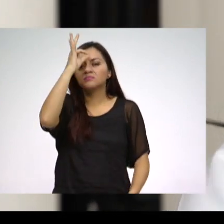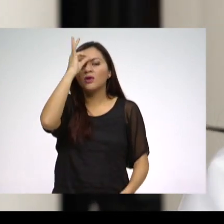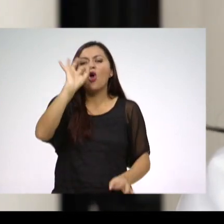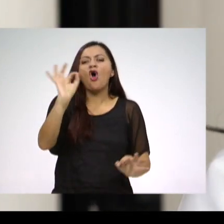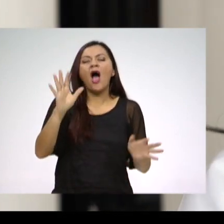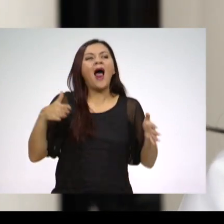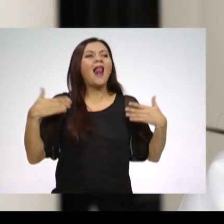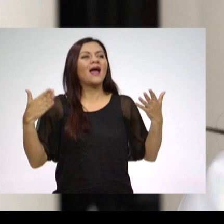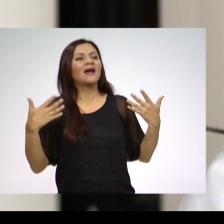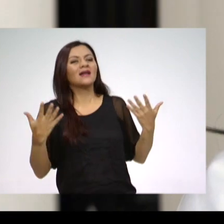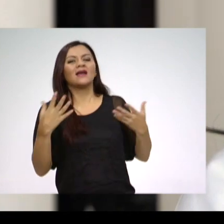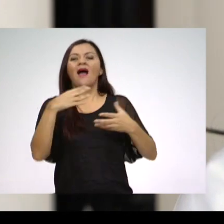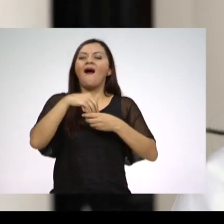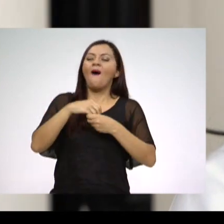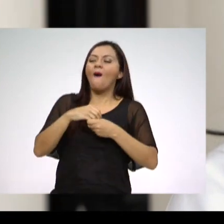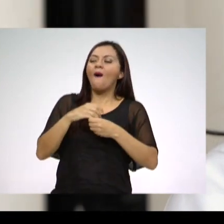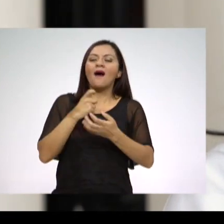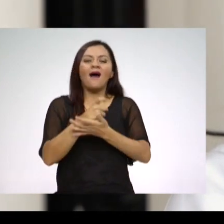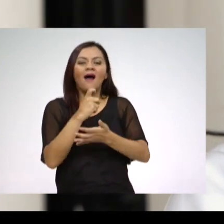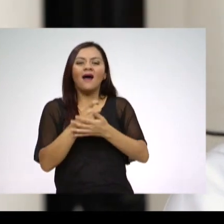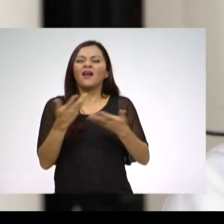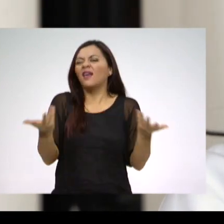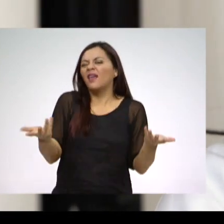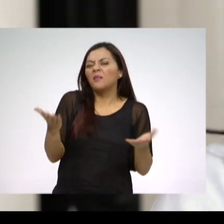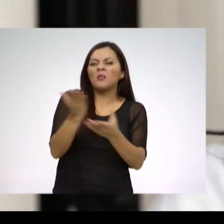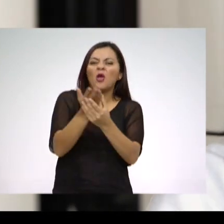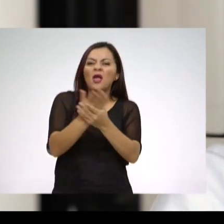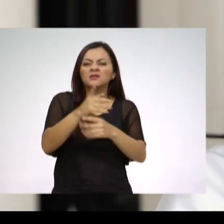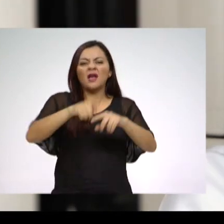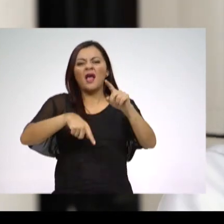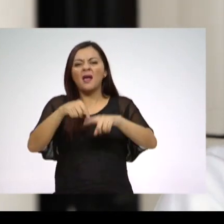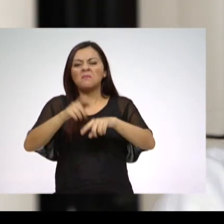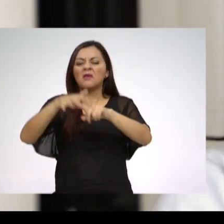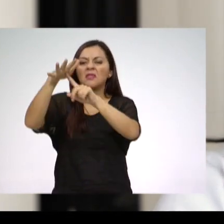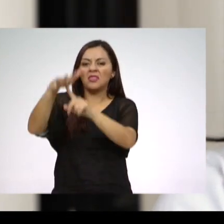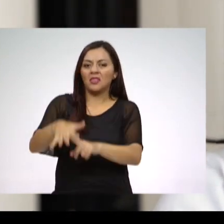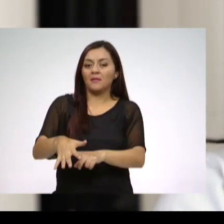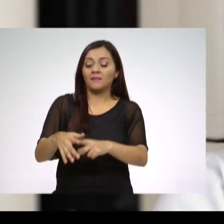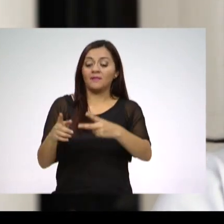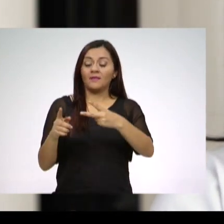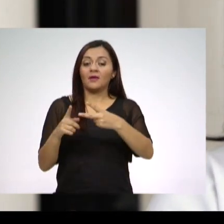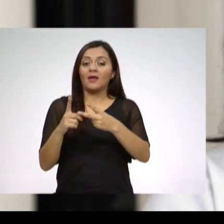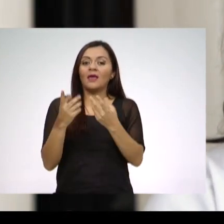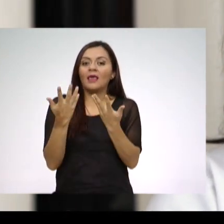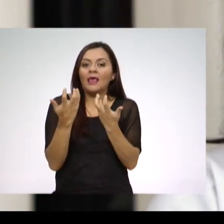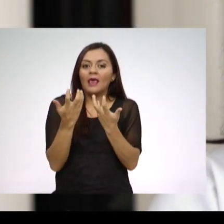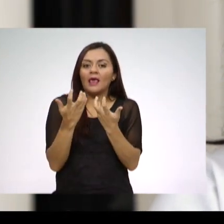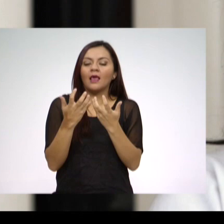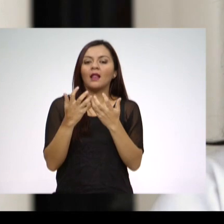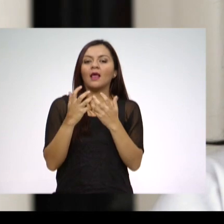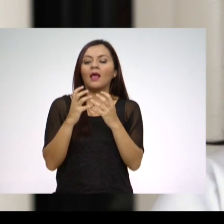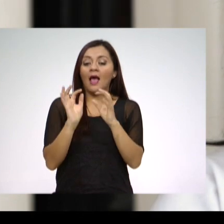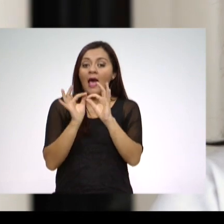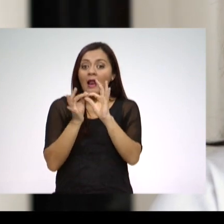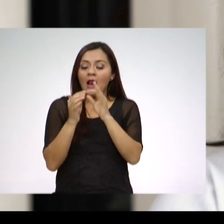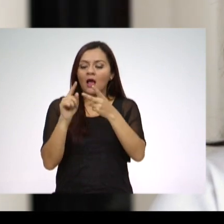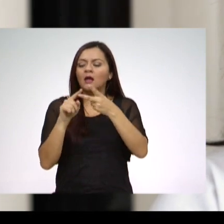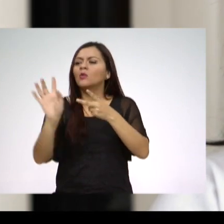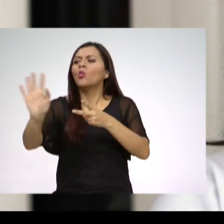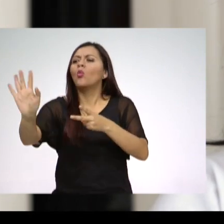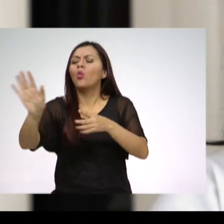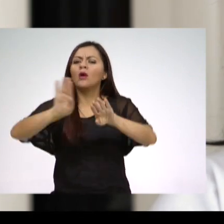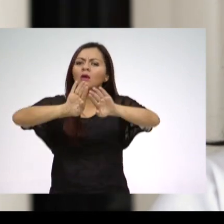a su alegría, a contentarse por cómo le molestan a los demás, y los que tratan de remediar, que obviamente son los